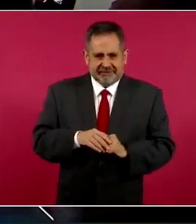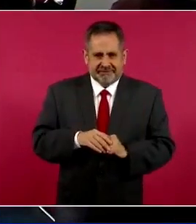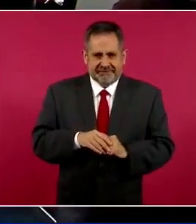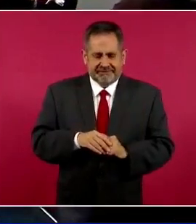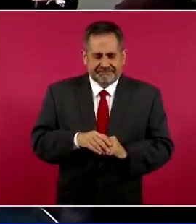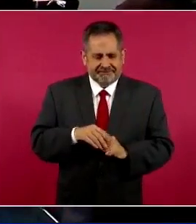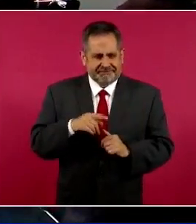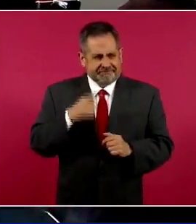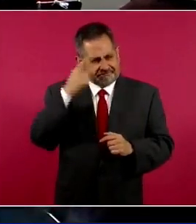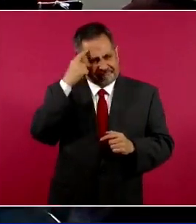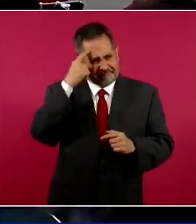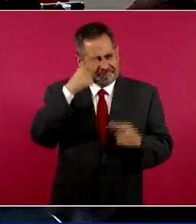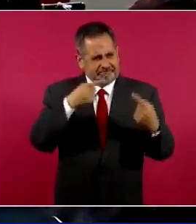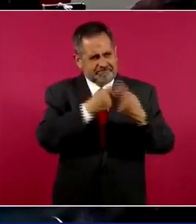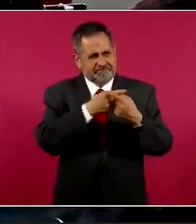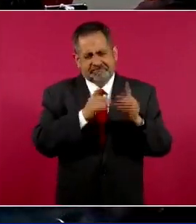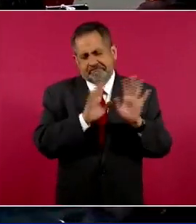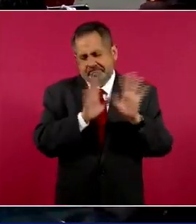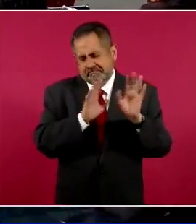incongruente,